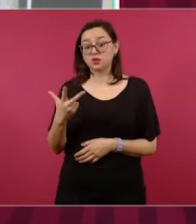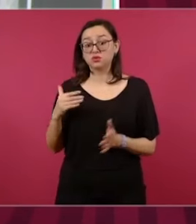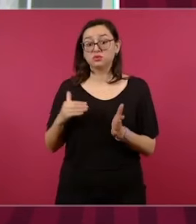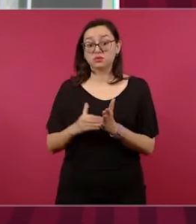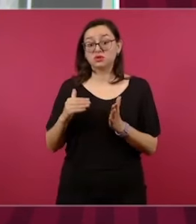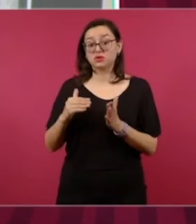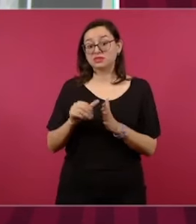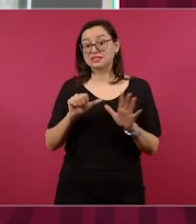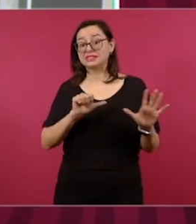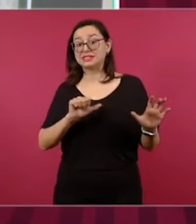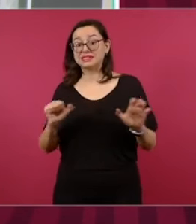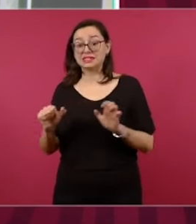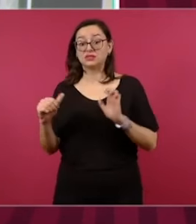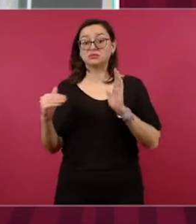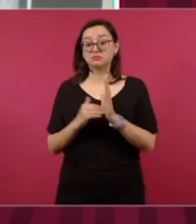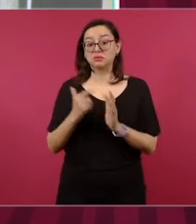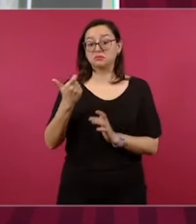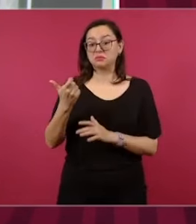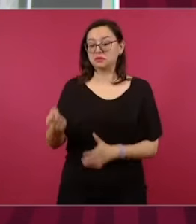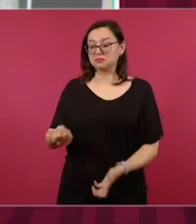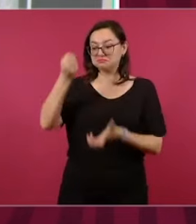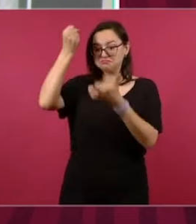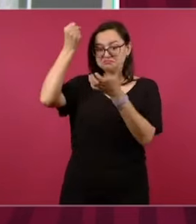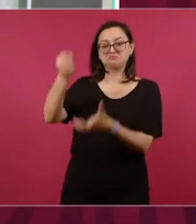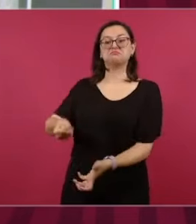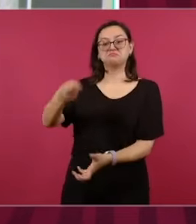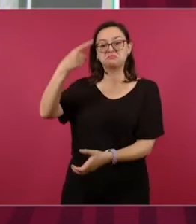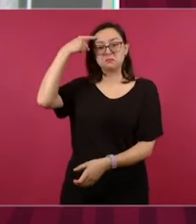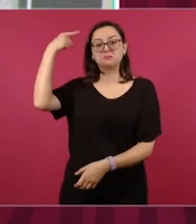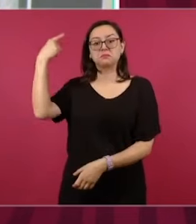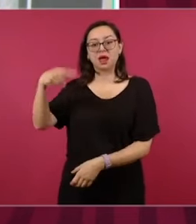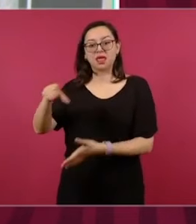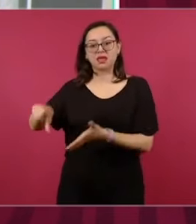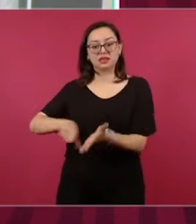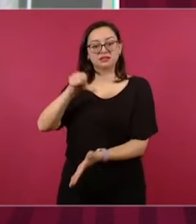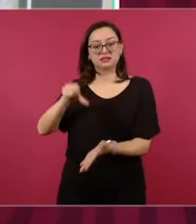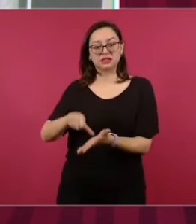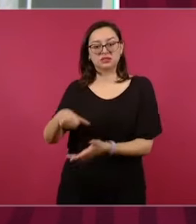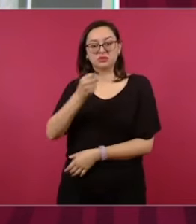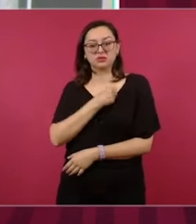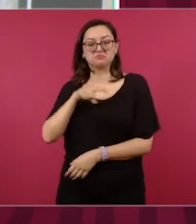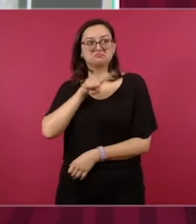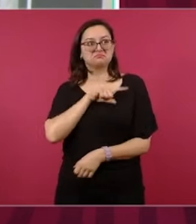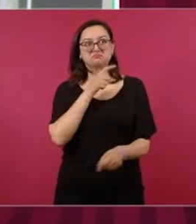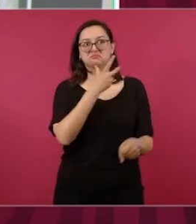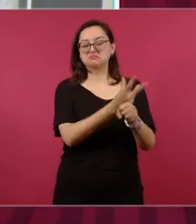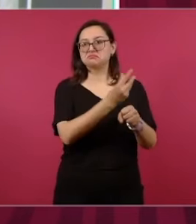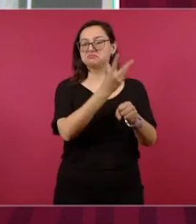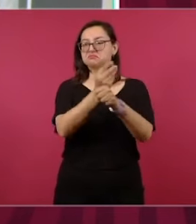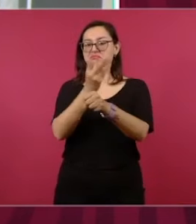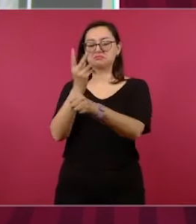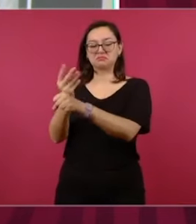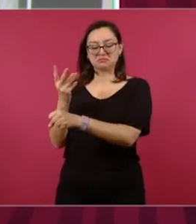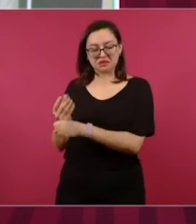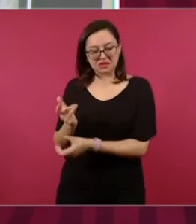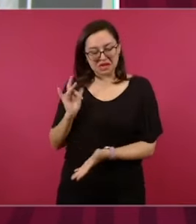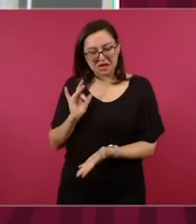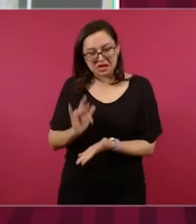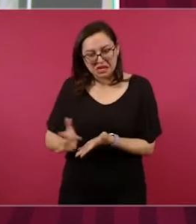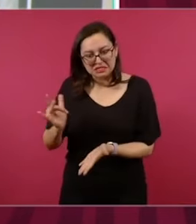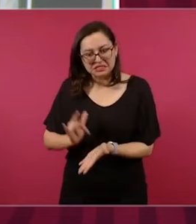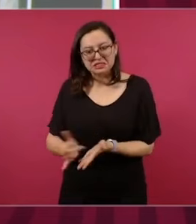458,600,000 pesos para atender estos comités. Señor presidente, me da mucho gusto